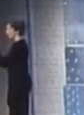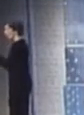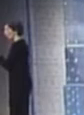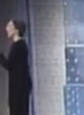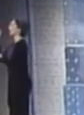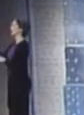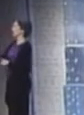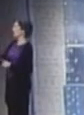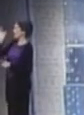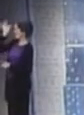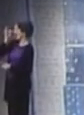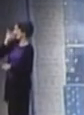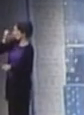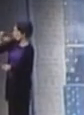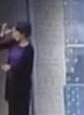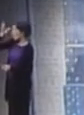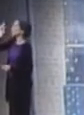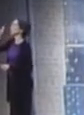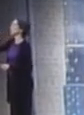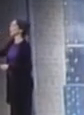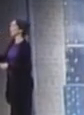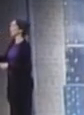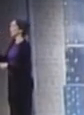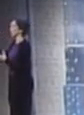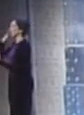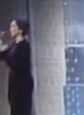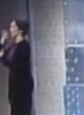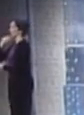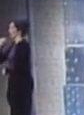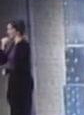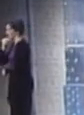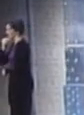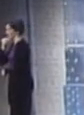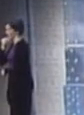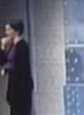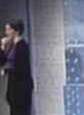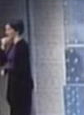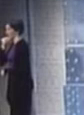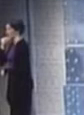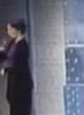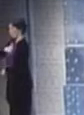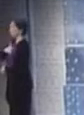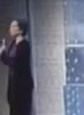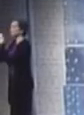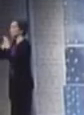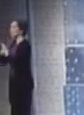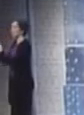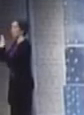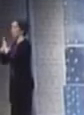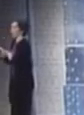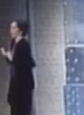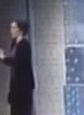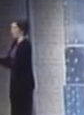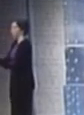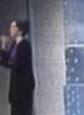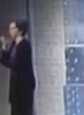artes. A través de las artes, nosotros se deja muy de la mano en los colegios. ¿Por qué? Porque entonces viene el maestro